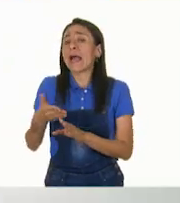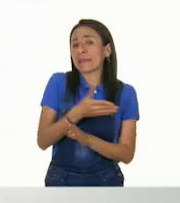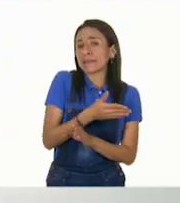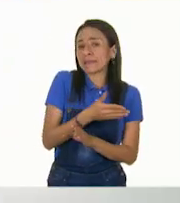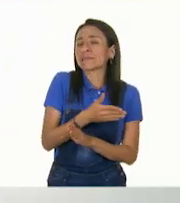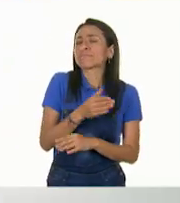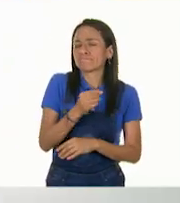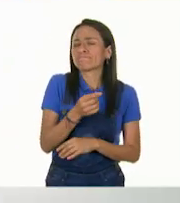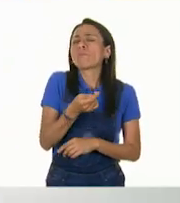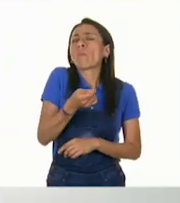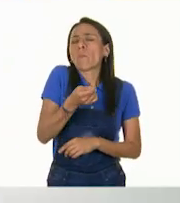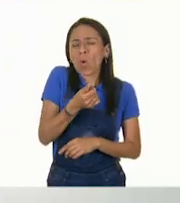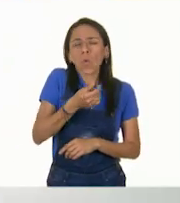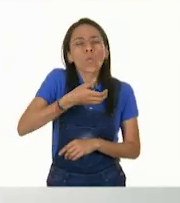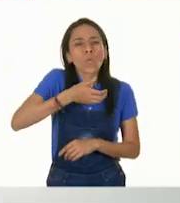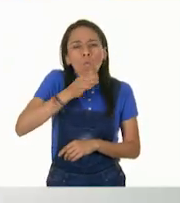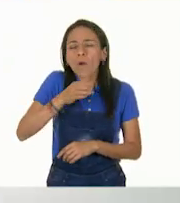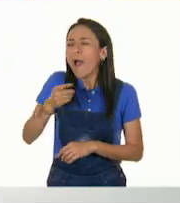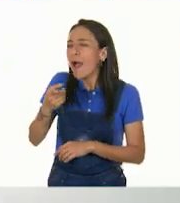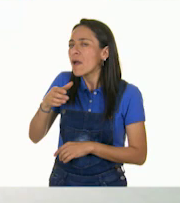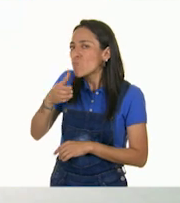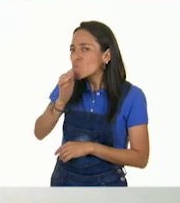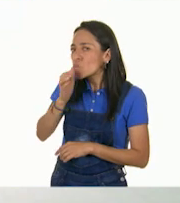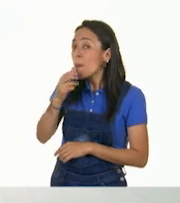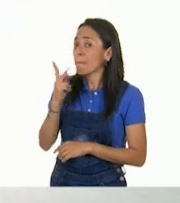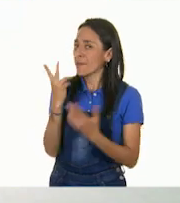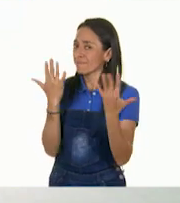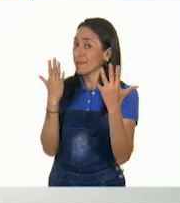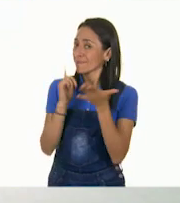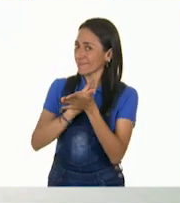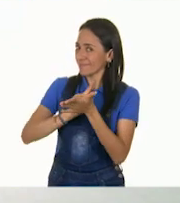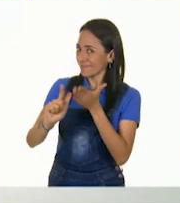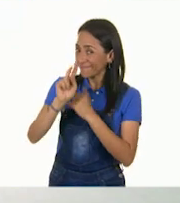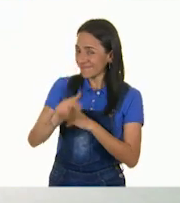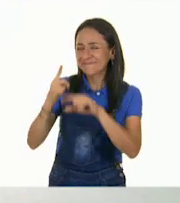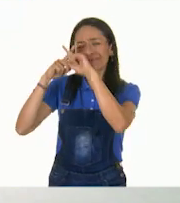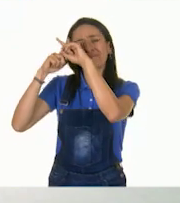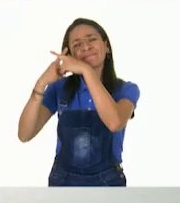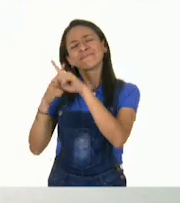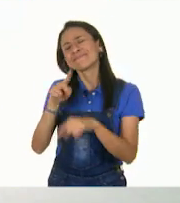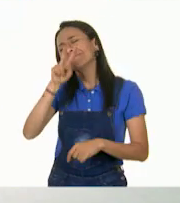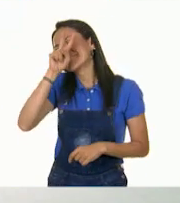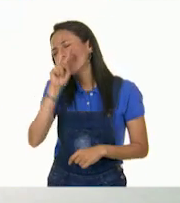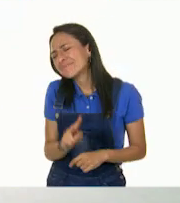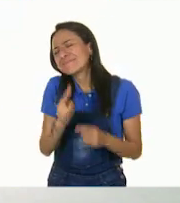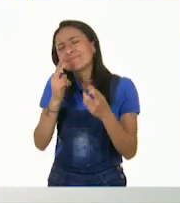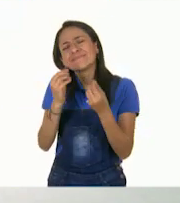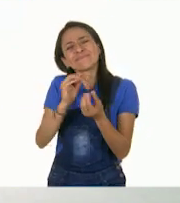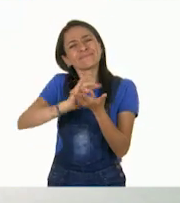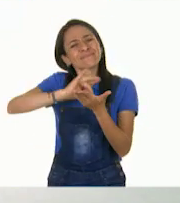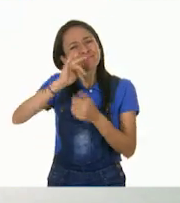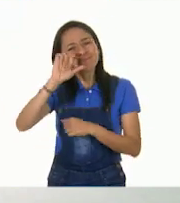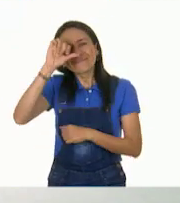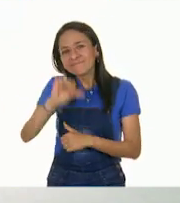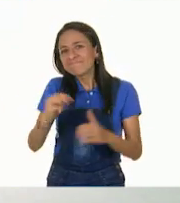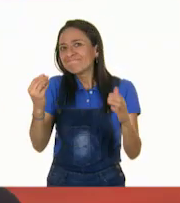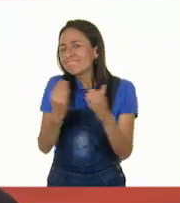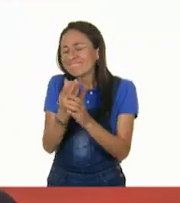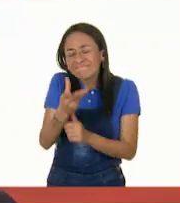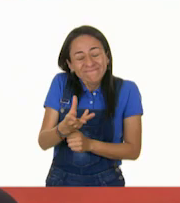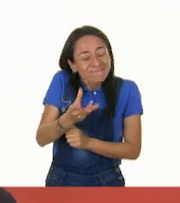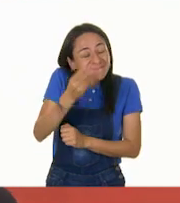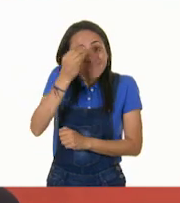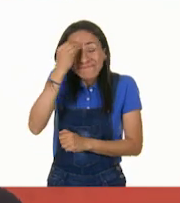sorbos pequeños y con las manos bien limpias así y muchísimas gracias por todo lo que aprendimos en la sesión de hoy te